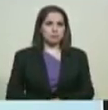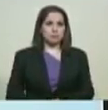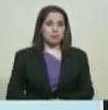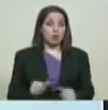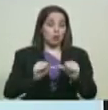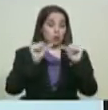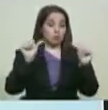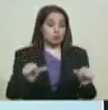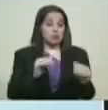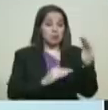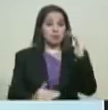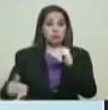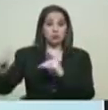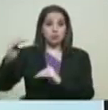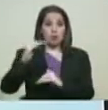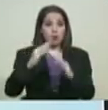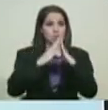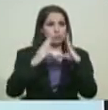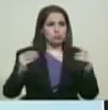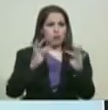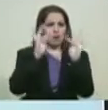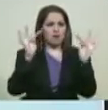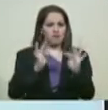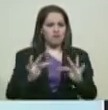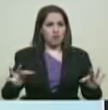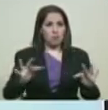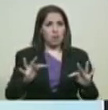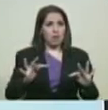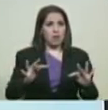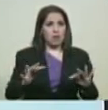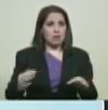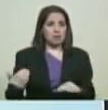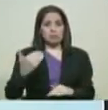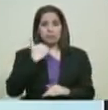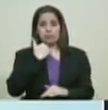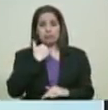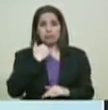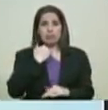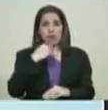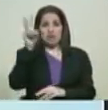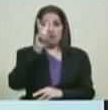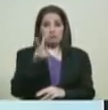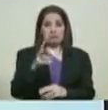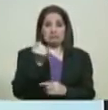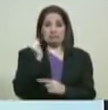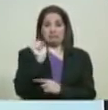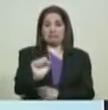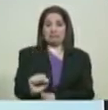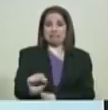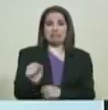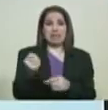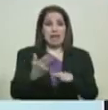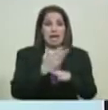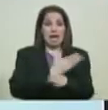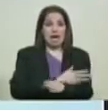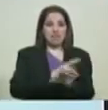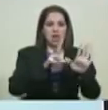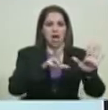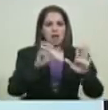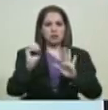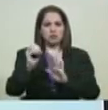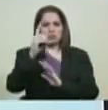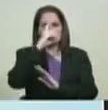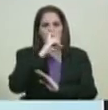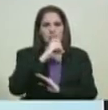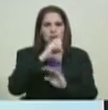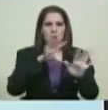superó todas las formas de fraude que Venezuela repudió en los años 80, 90, en la vieja república,